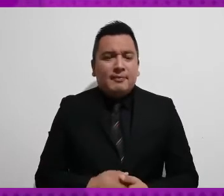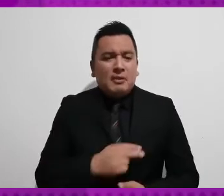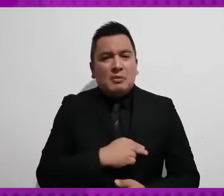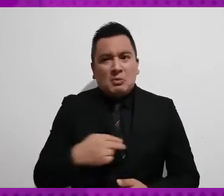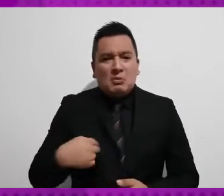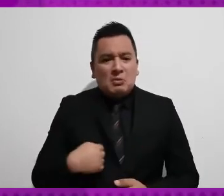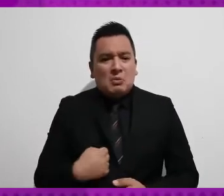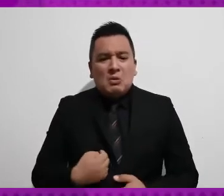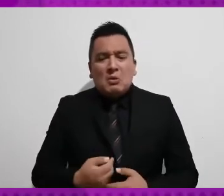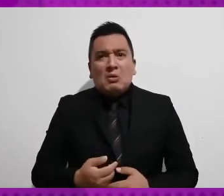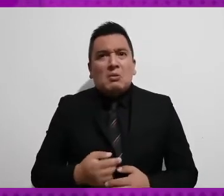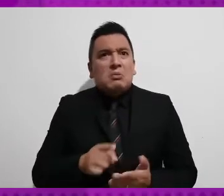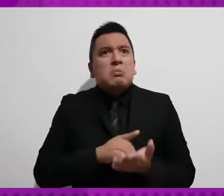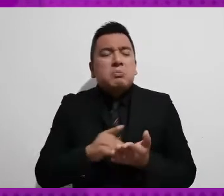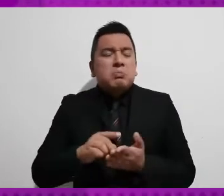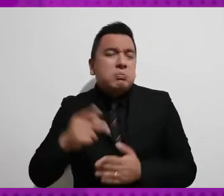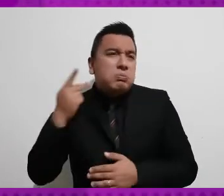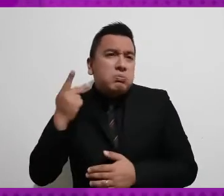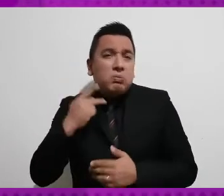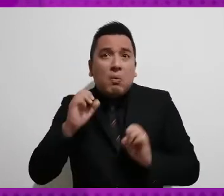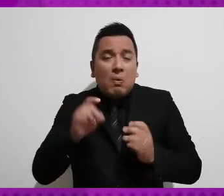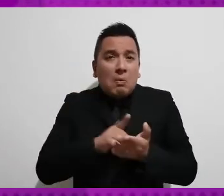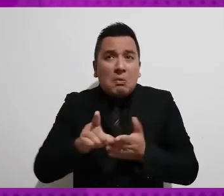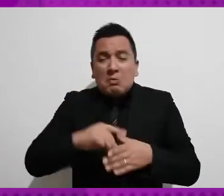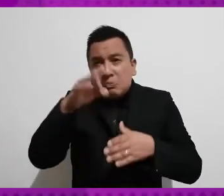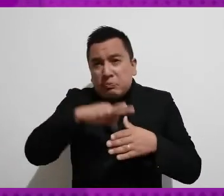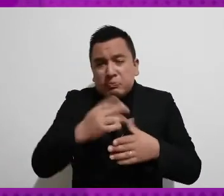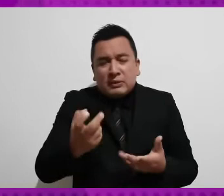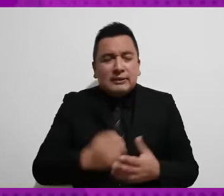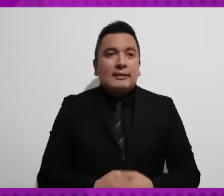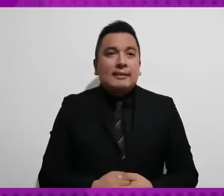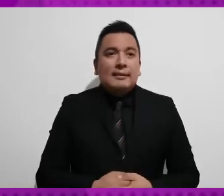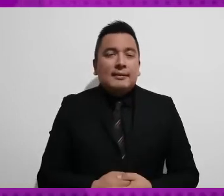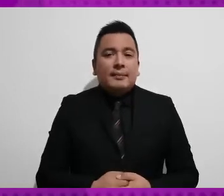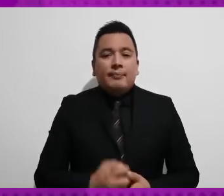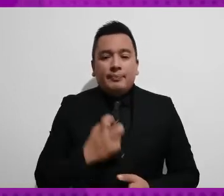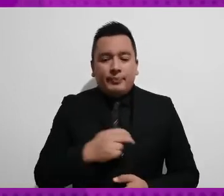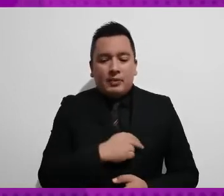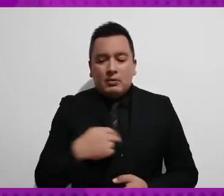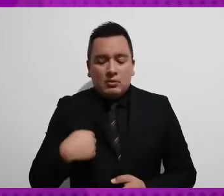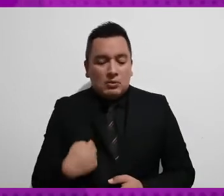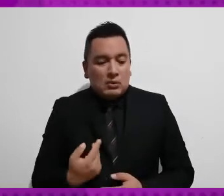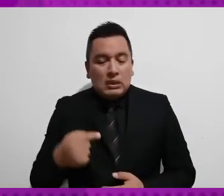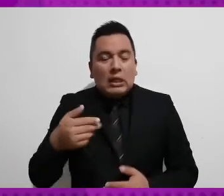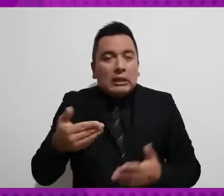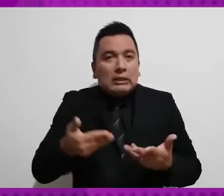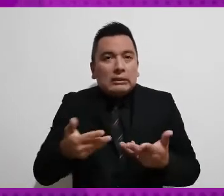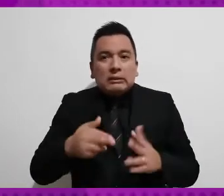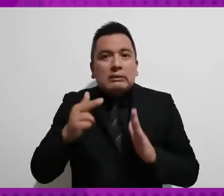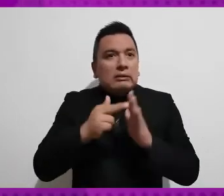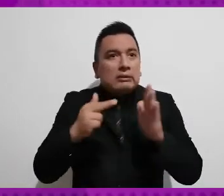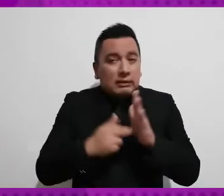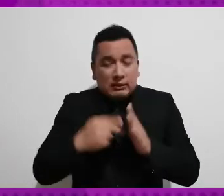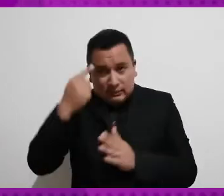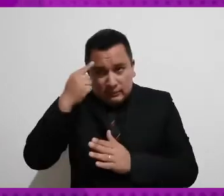de nuestros derechos político-electorales. Y es así que tenemos el protocolo para adoptar las medidas tendientes a